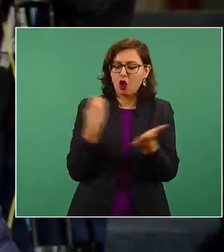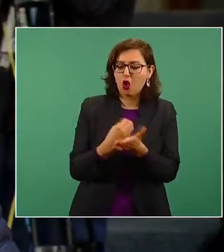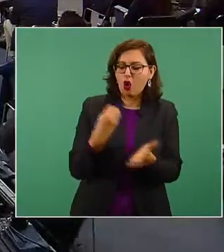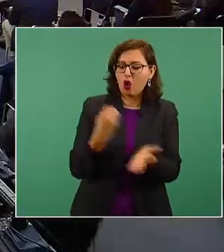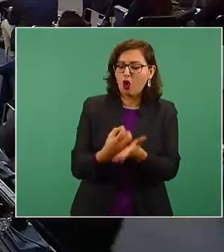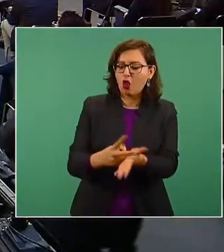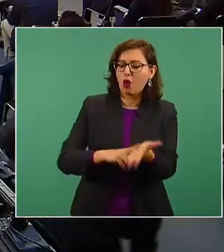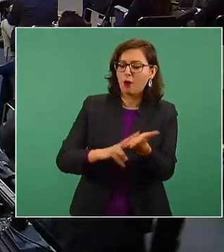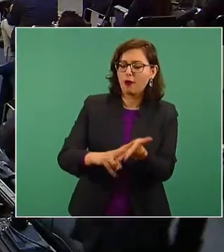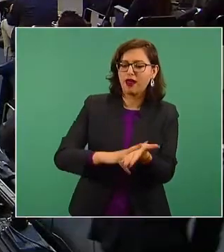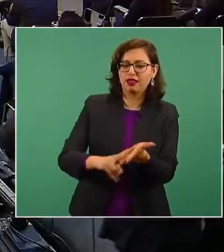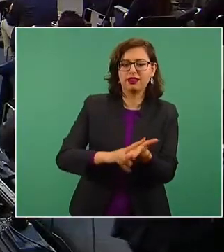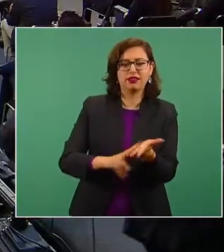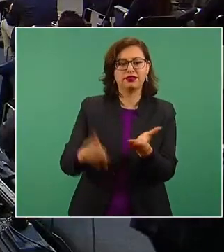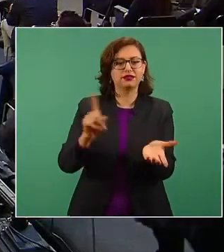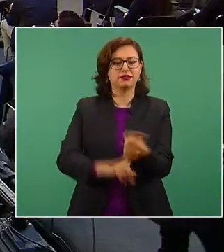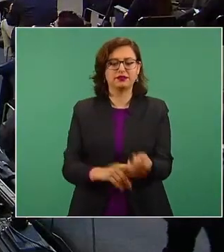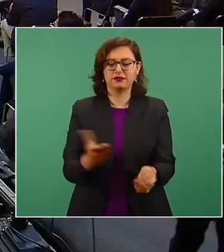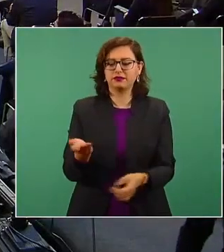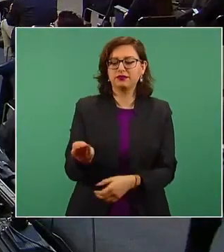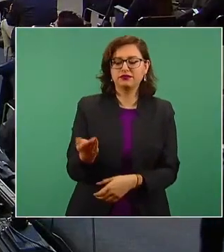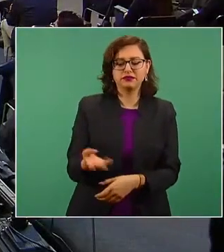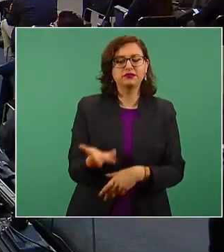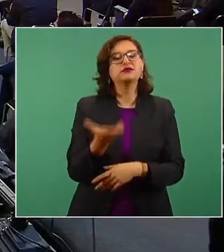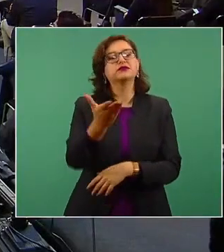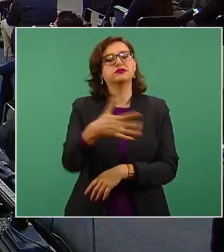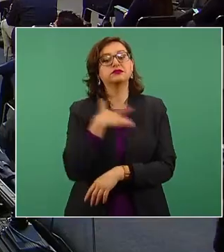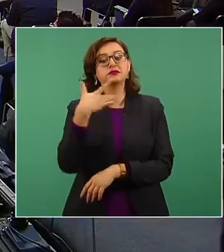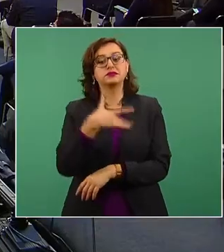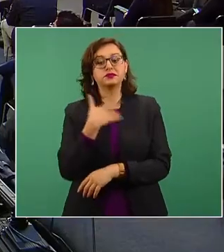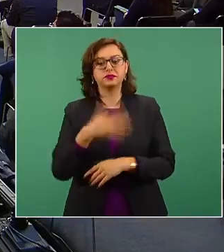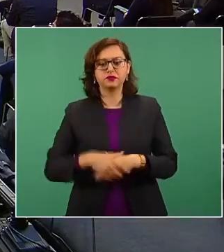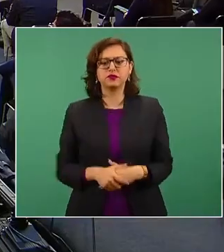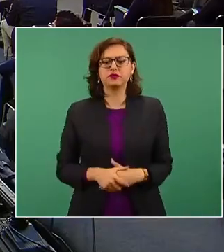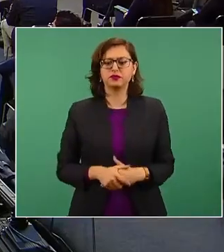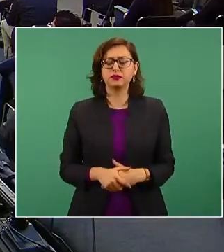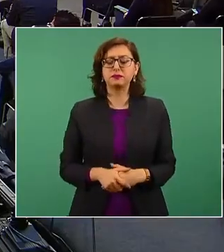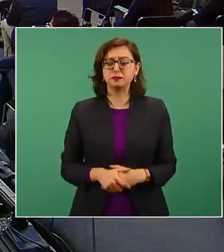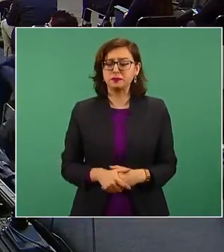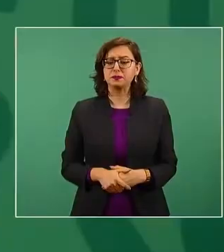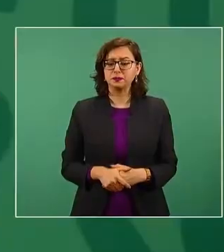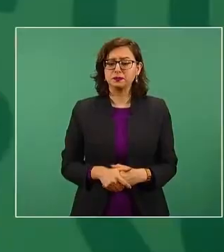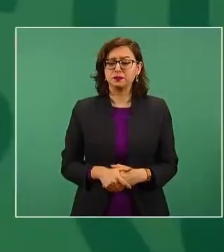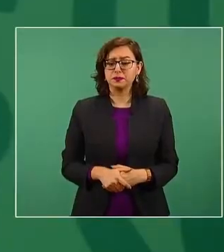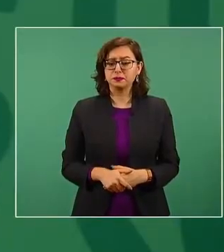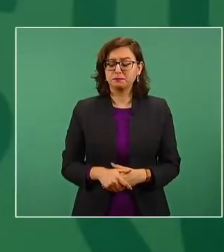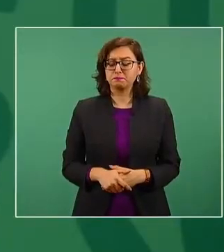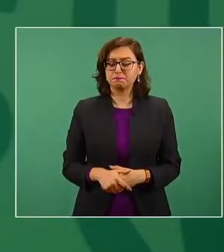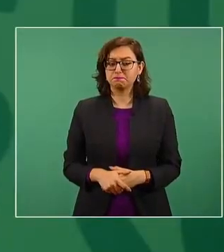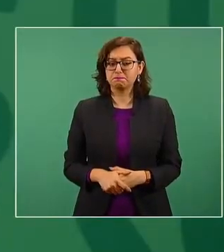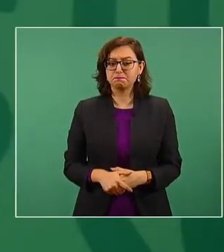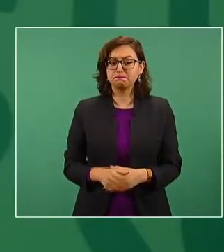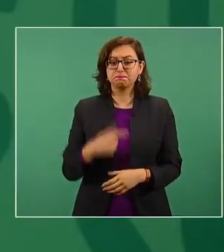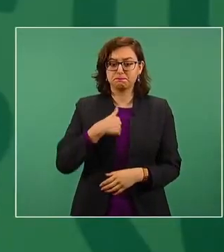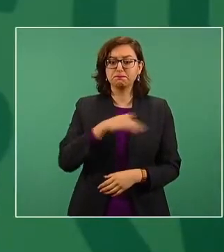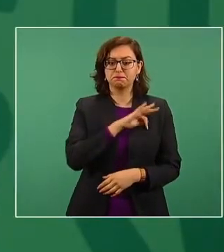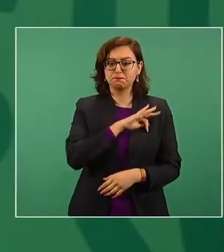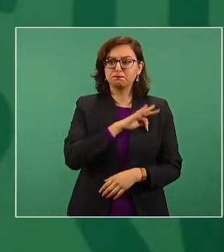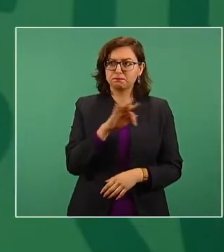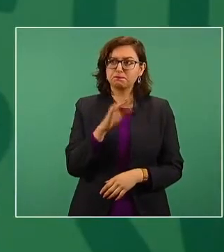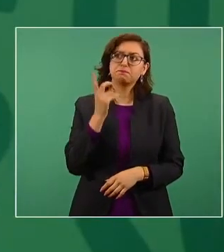presidente. Sí, vamos a hacer el llamado y se va a hacer seguramente un